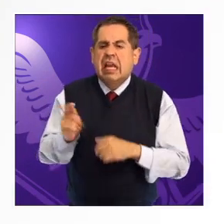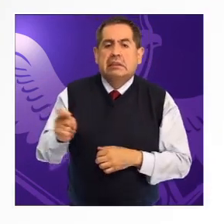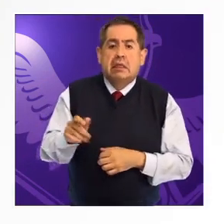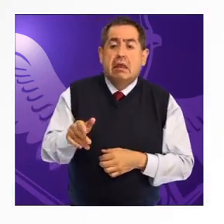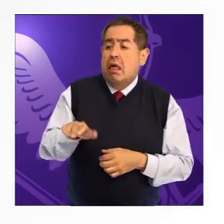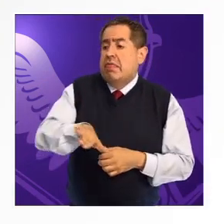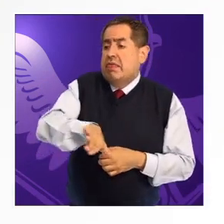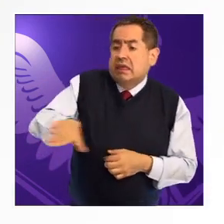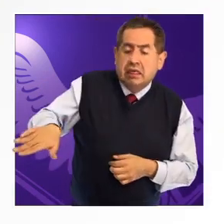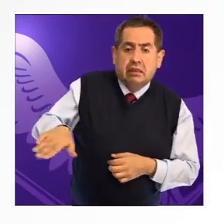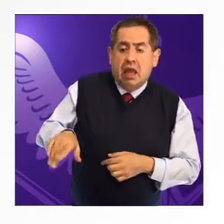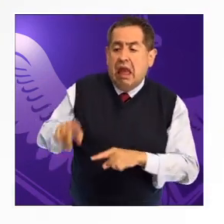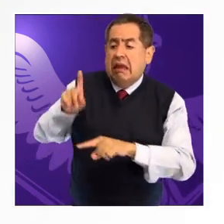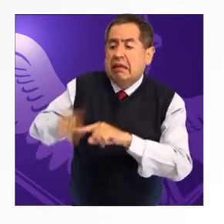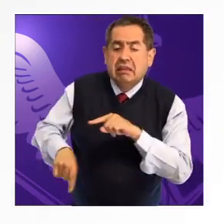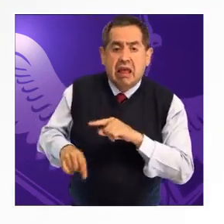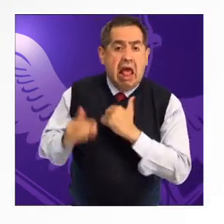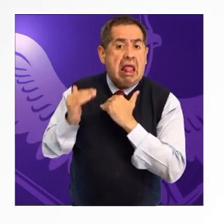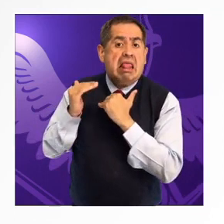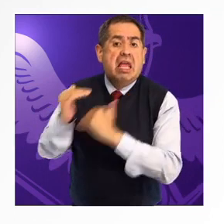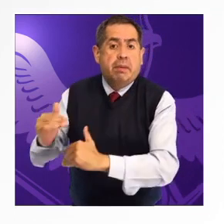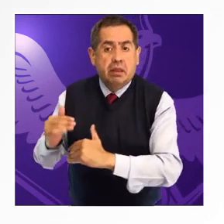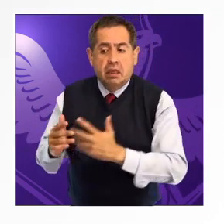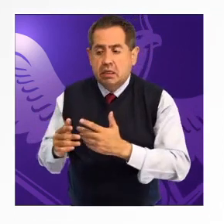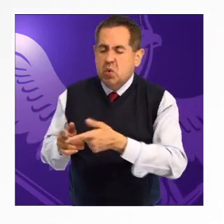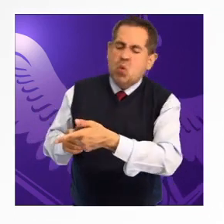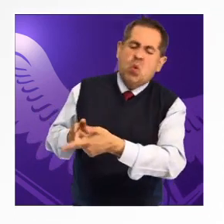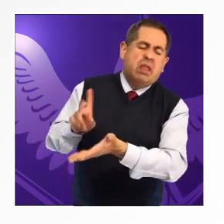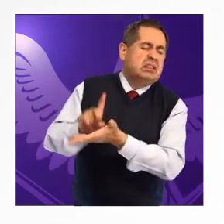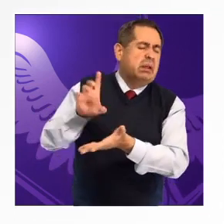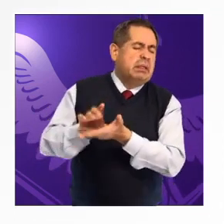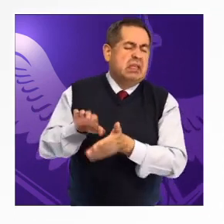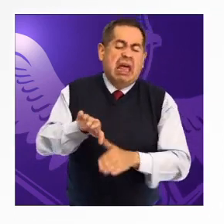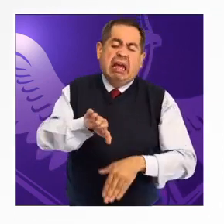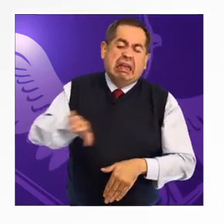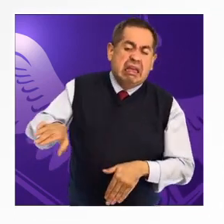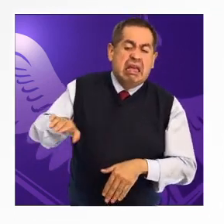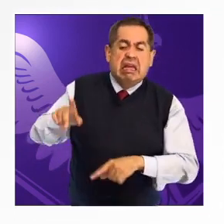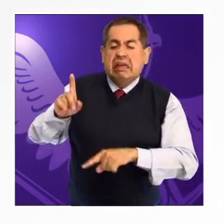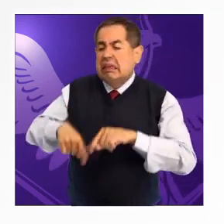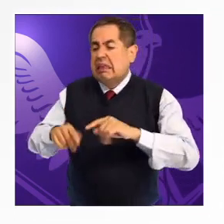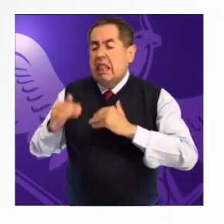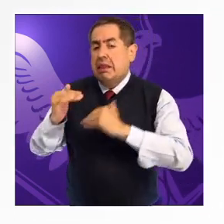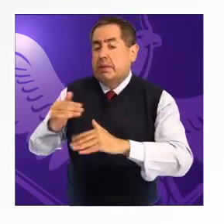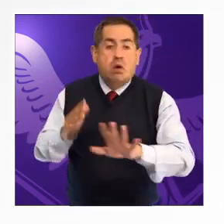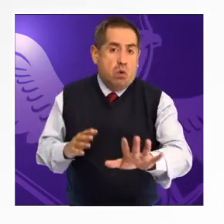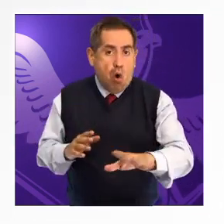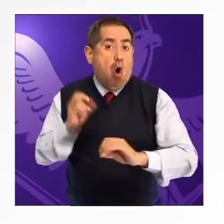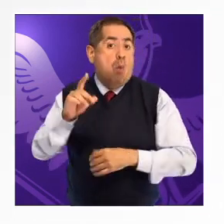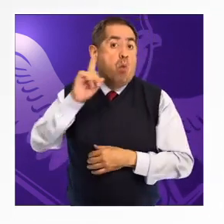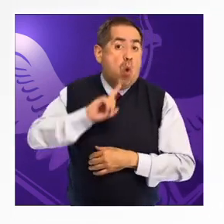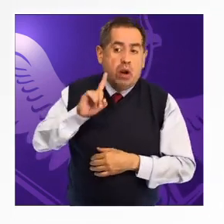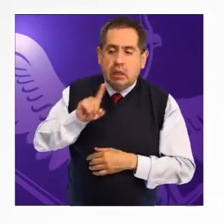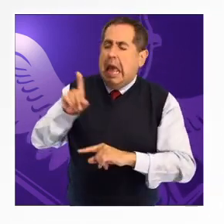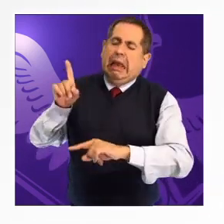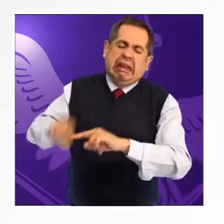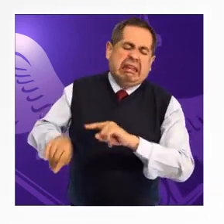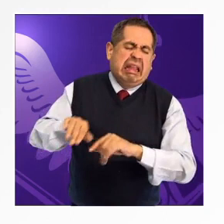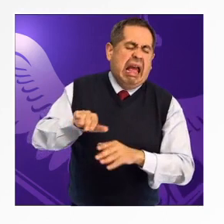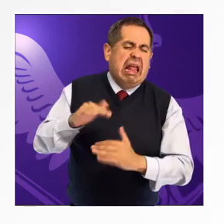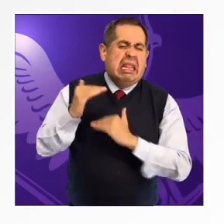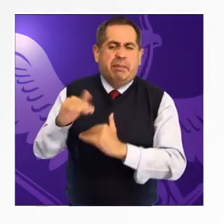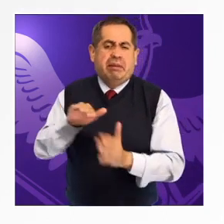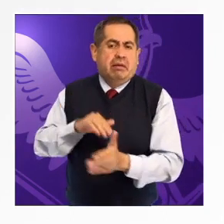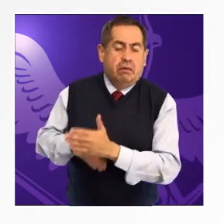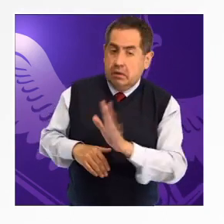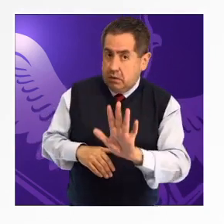o restricción por motivo de discapacidad o de género que tenga el propósito o el efecto